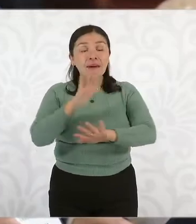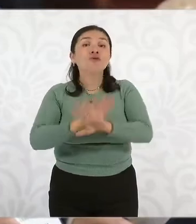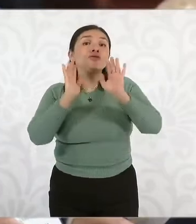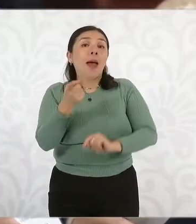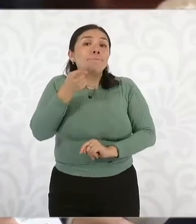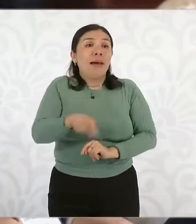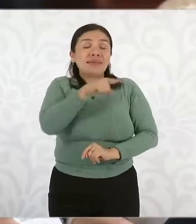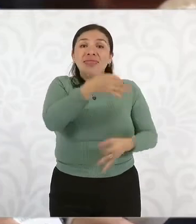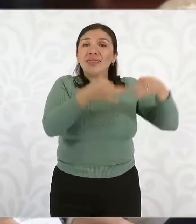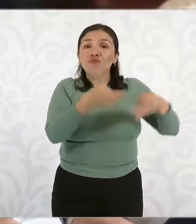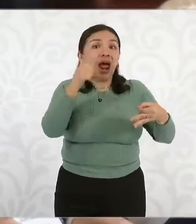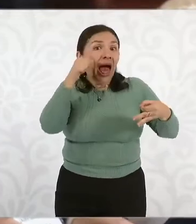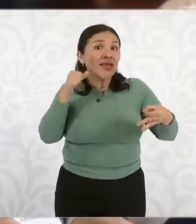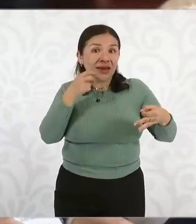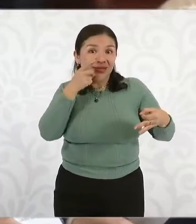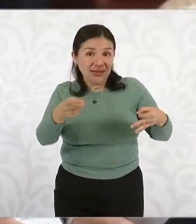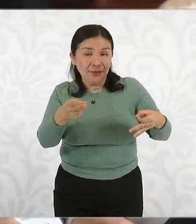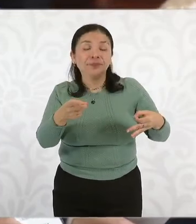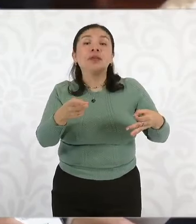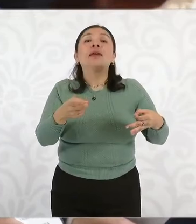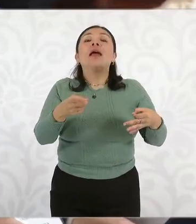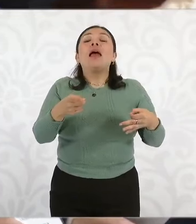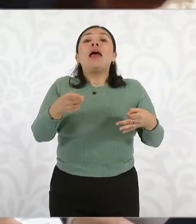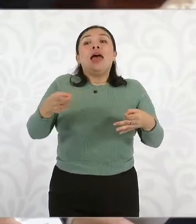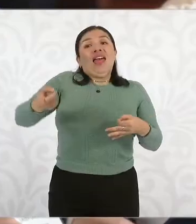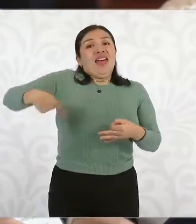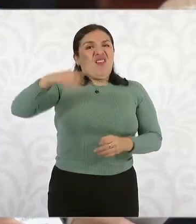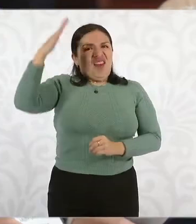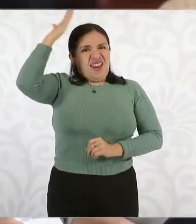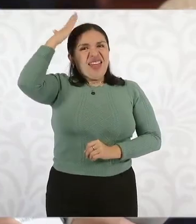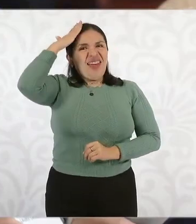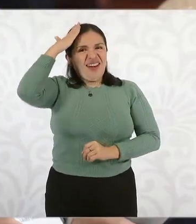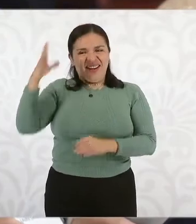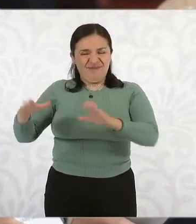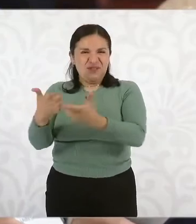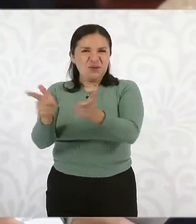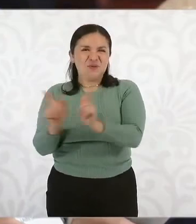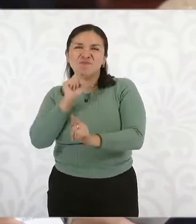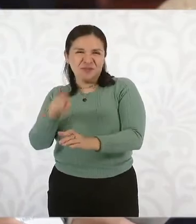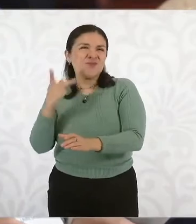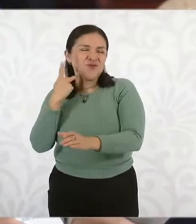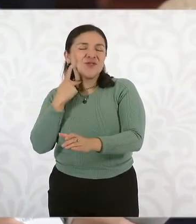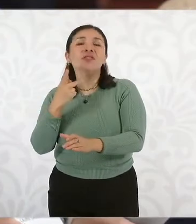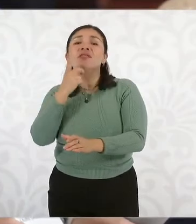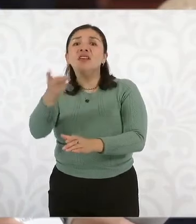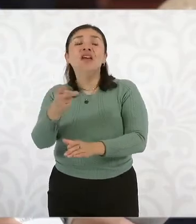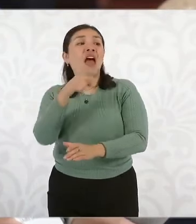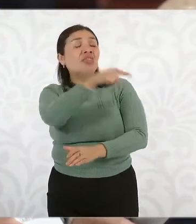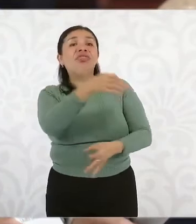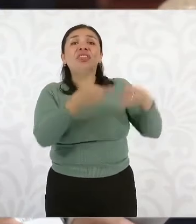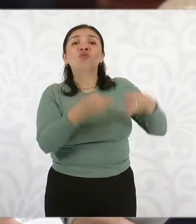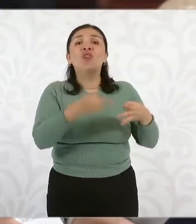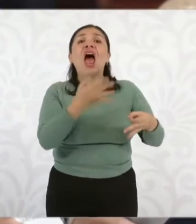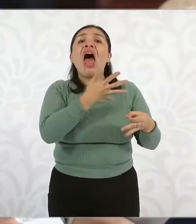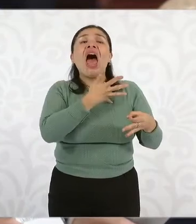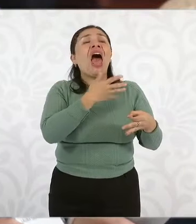el tribunal y ayer se acusaba por parte de los liderazgos de este partido político que el tribunal recibió